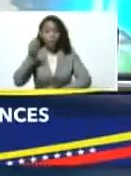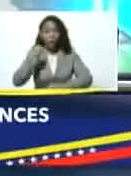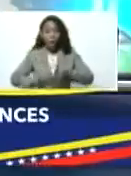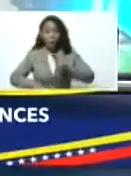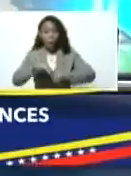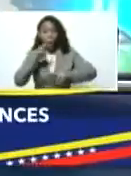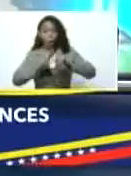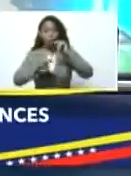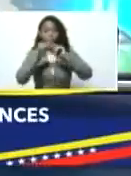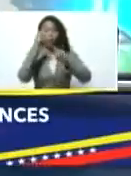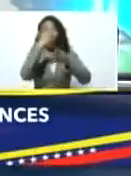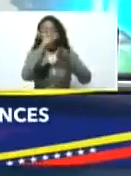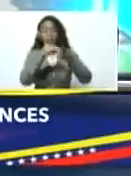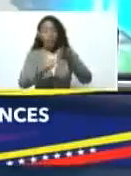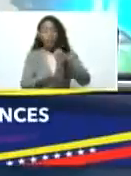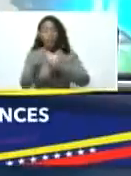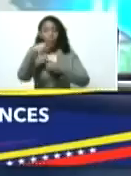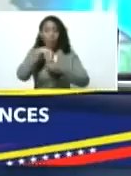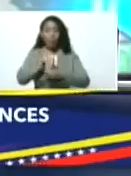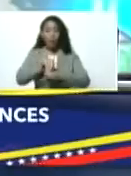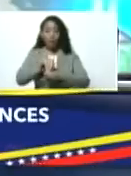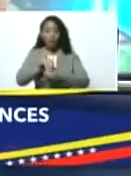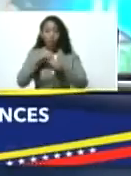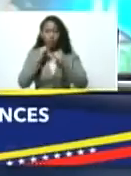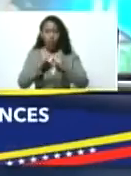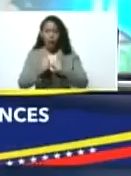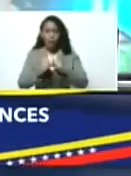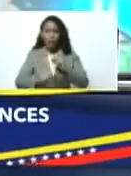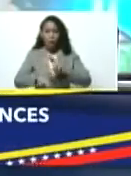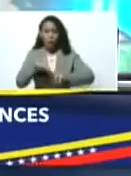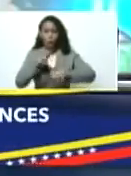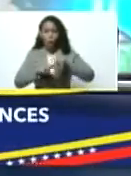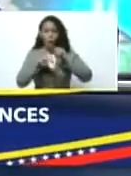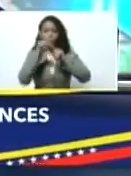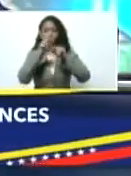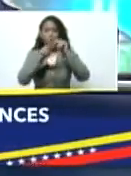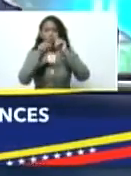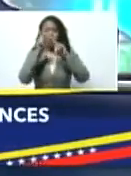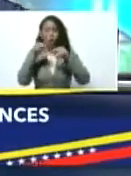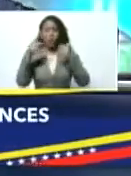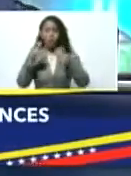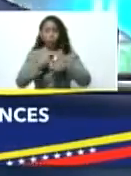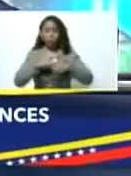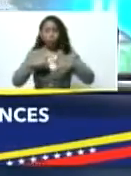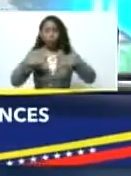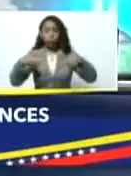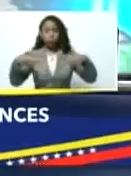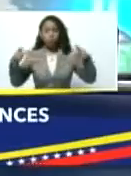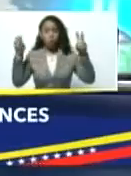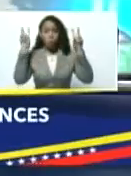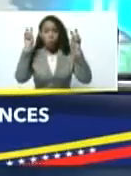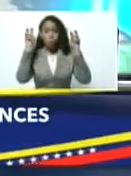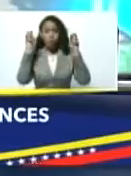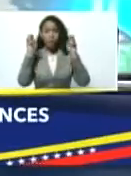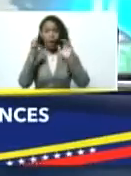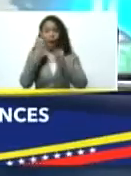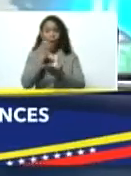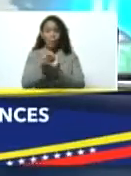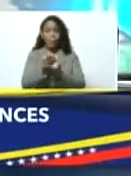construcción del Producto Interno Bruto, en la construcción del crecimiento de la nueva economía.